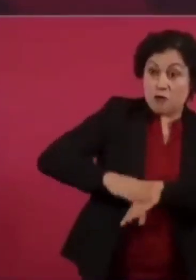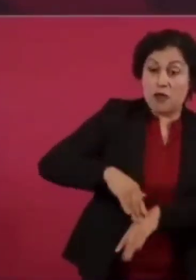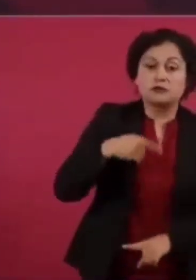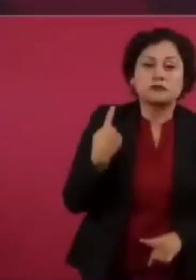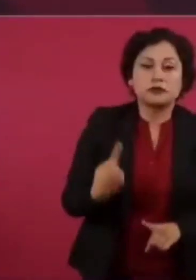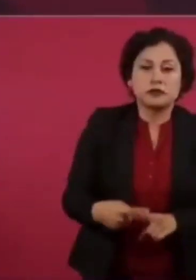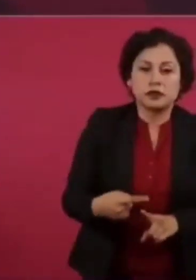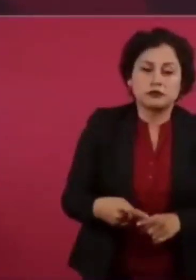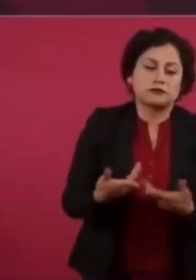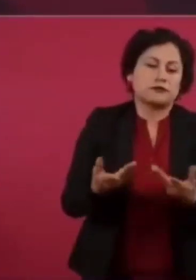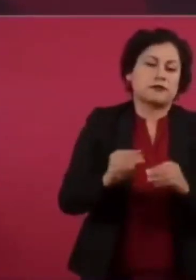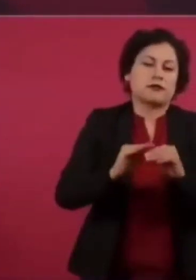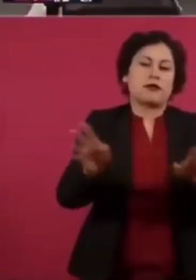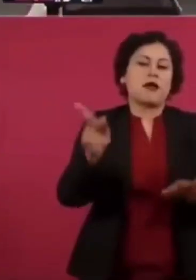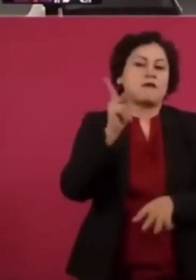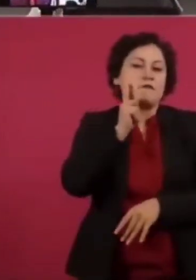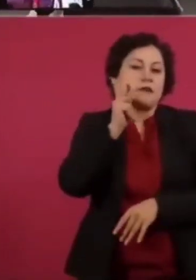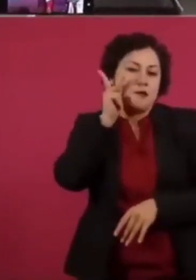Y al Papa Francisco.